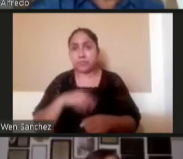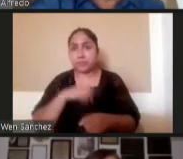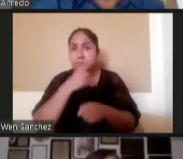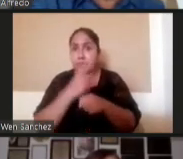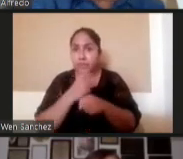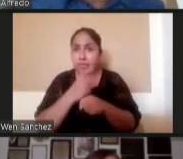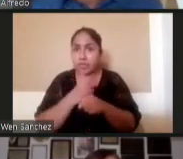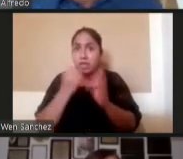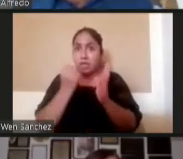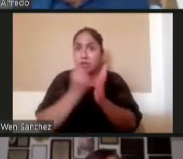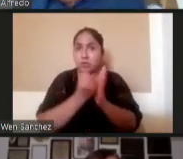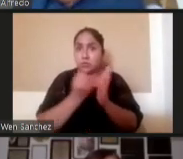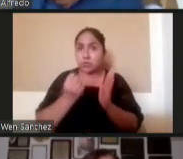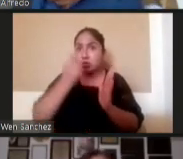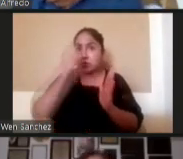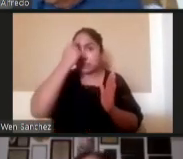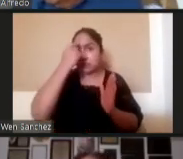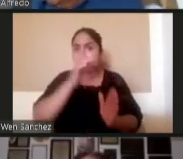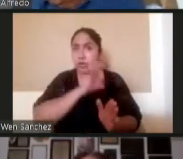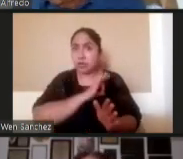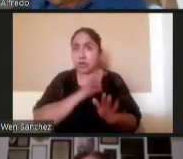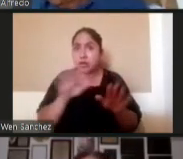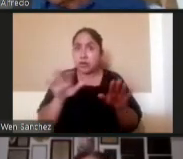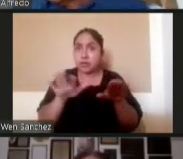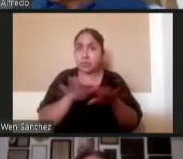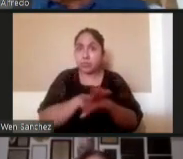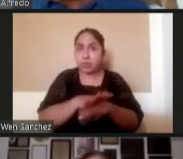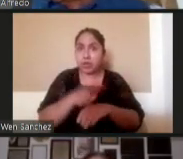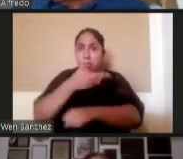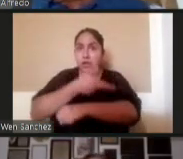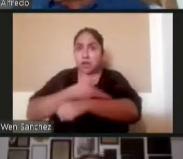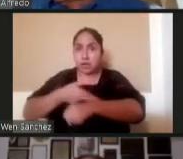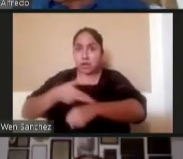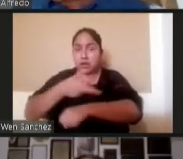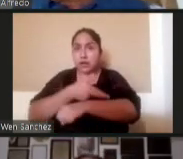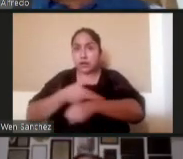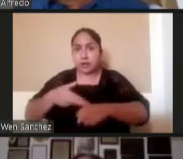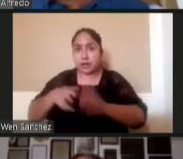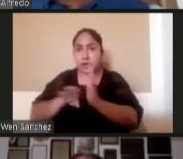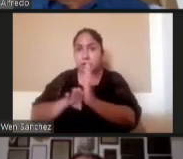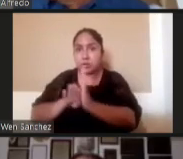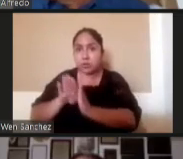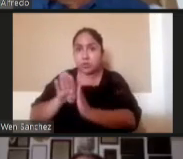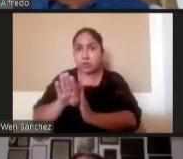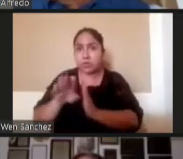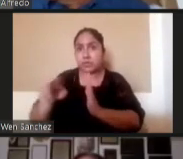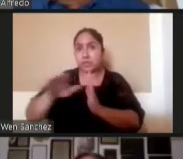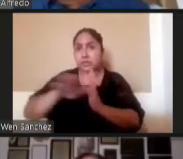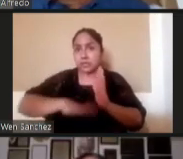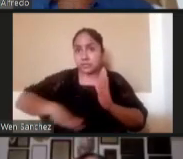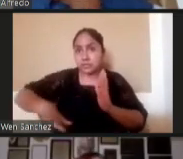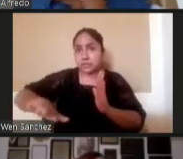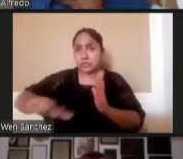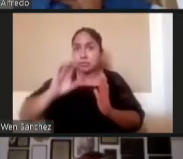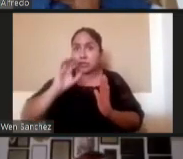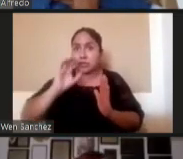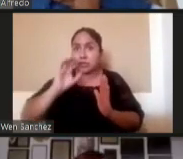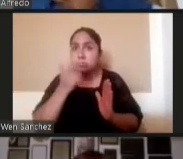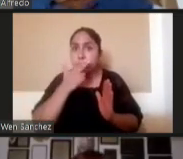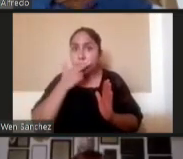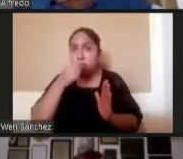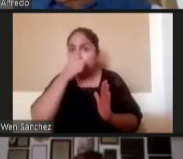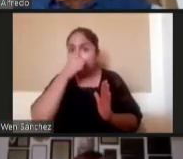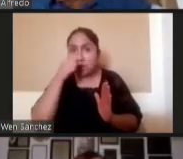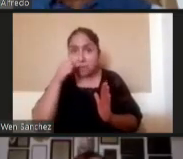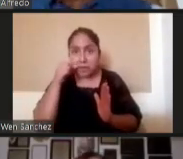la modificación menor al Plan de Desarrollo Urbano para el Centro de Población de Ciudad Juárez, Chihuahua, consistente en un cambio de